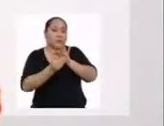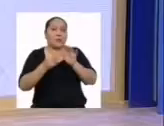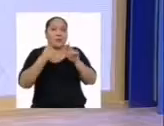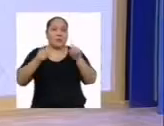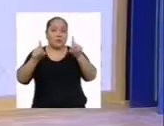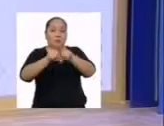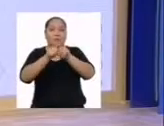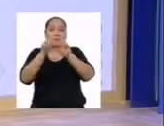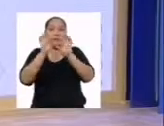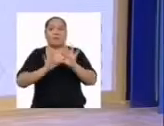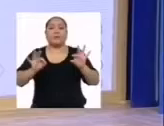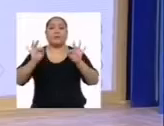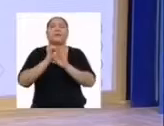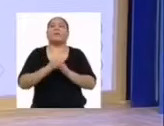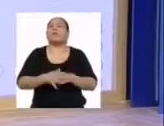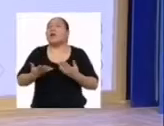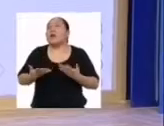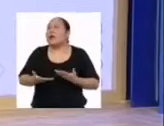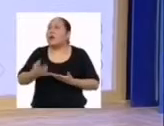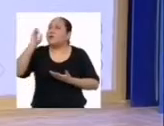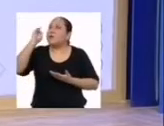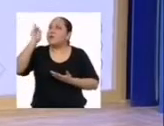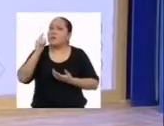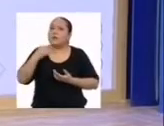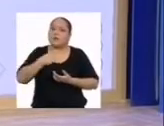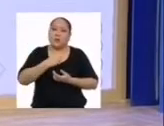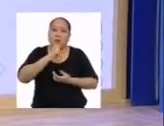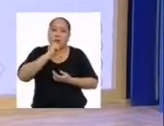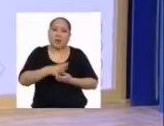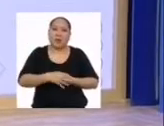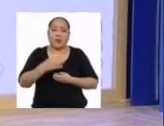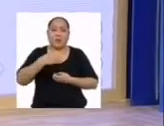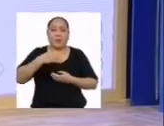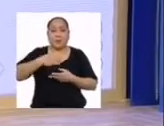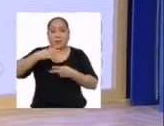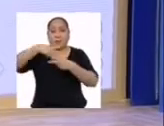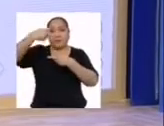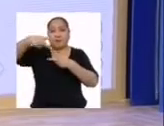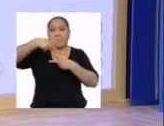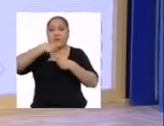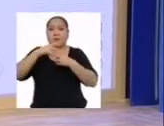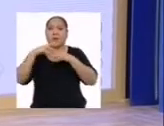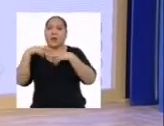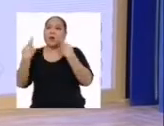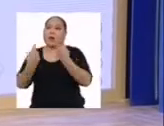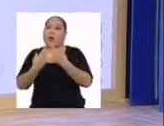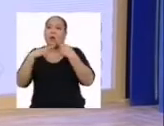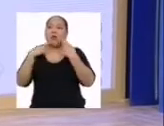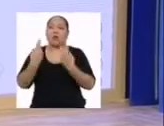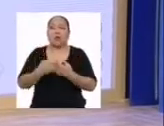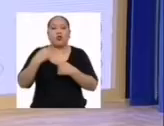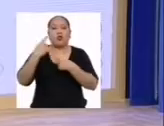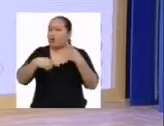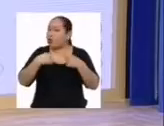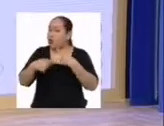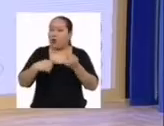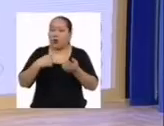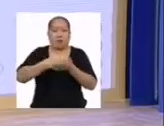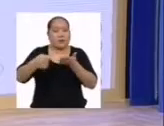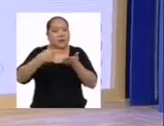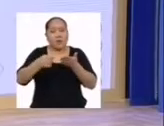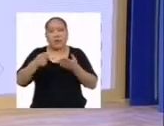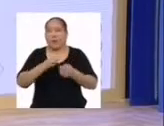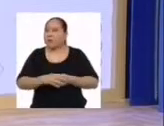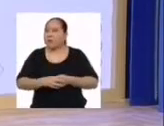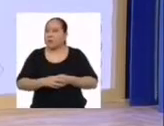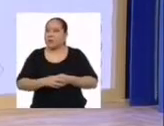importante. Ay, profesora, si le contara, mis vecinos hacen reuniones todas las semanas, se pasan.